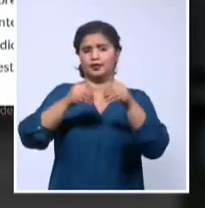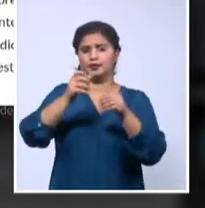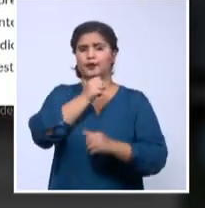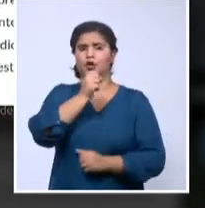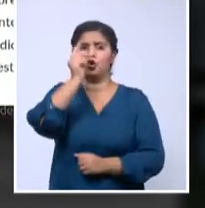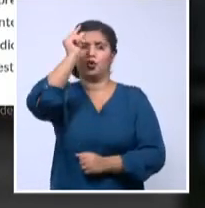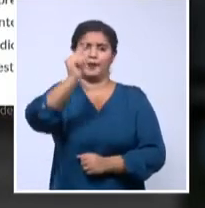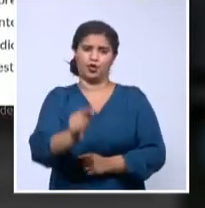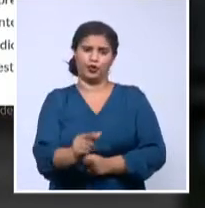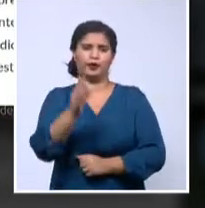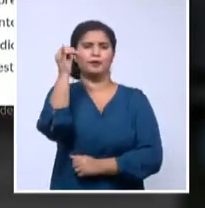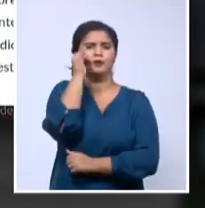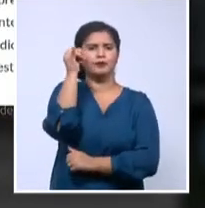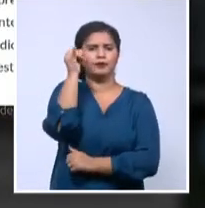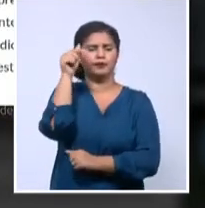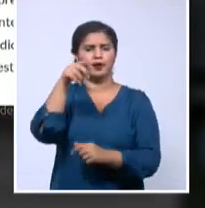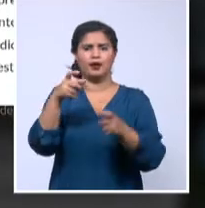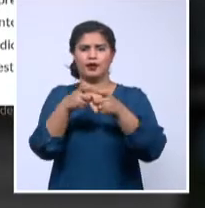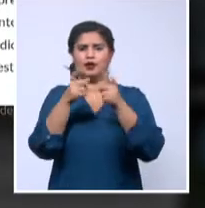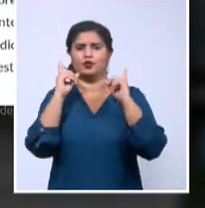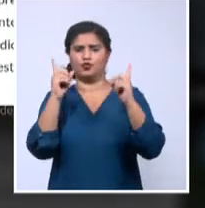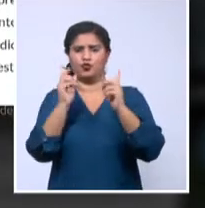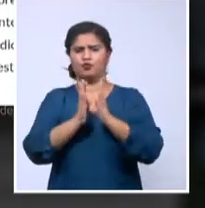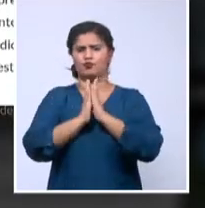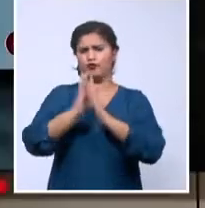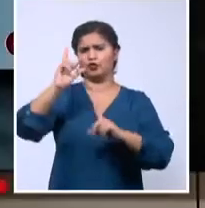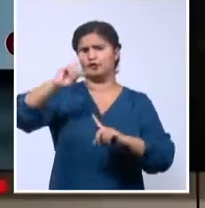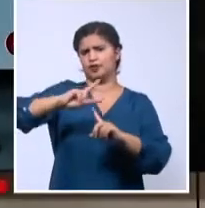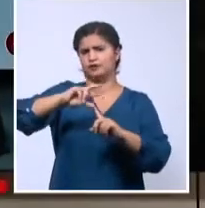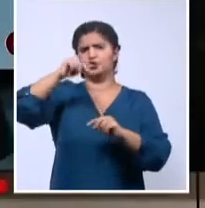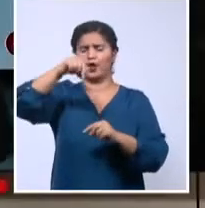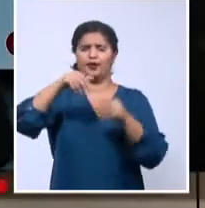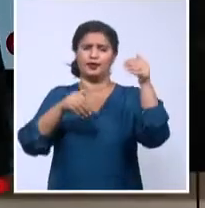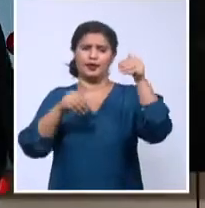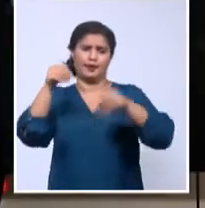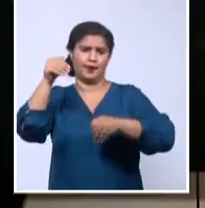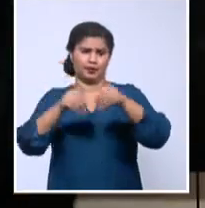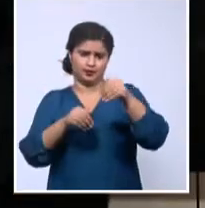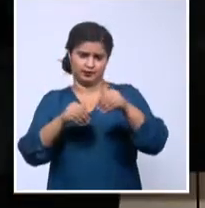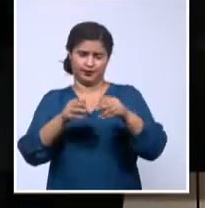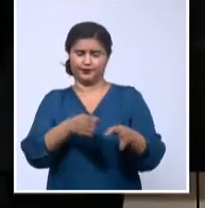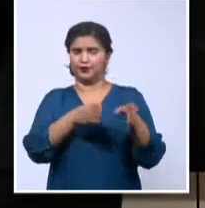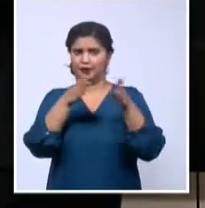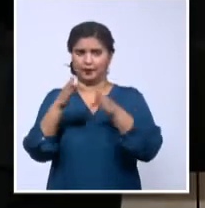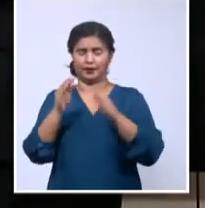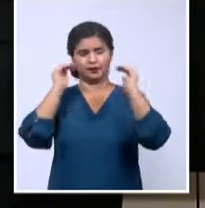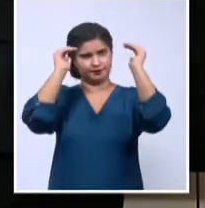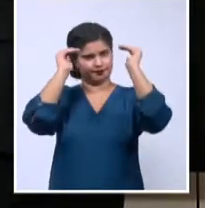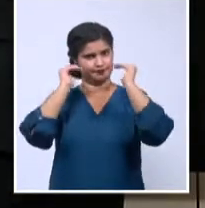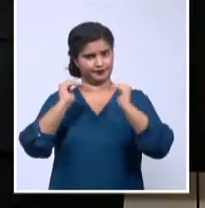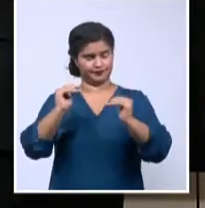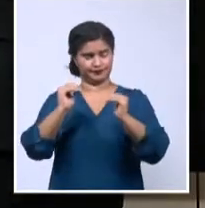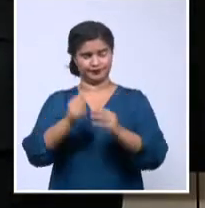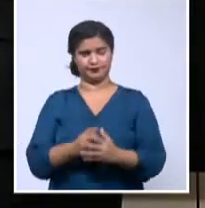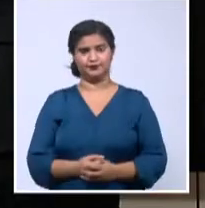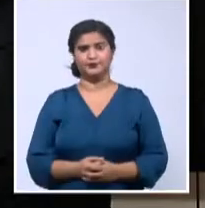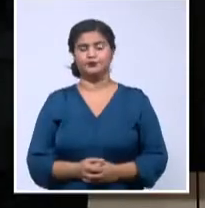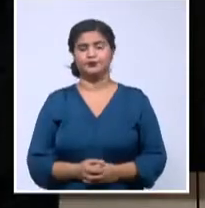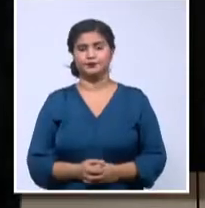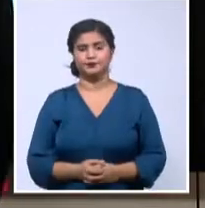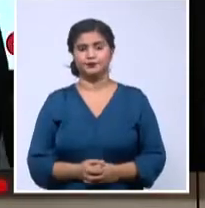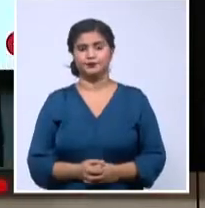reunión. Pedimos que estén presentes los medios oficiales que requiera el Mincul. Avanzo en los acuerdos. Aquí